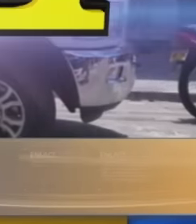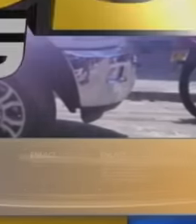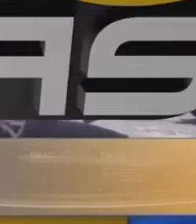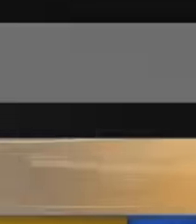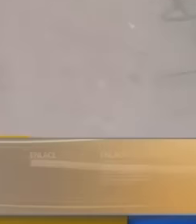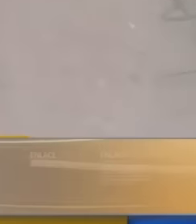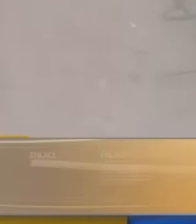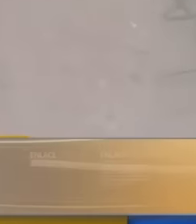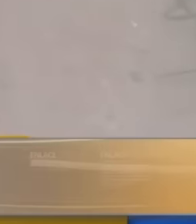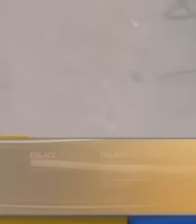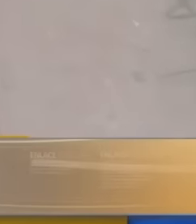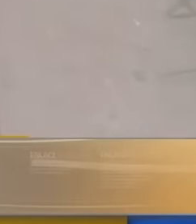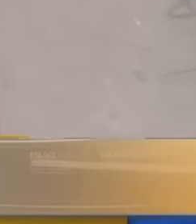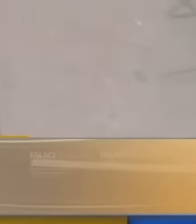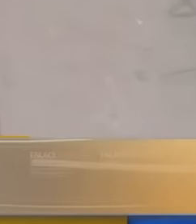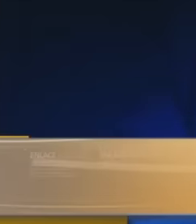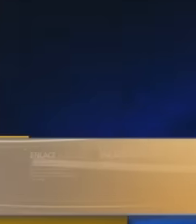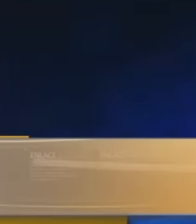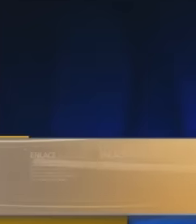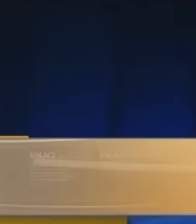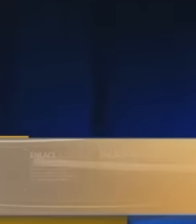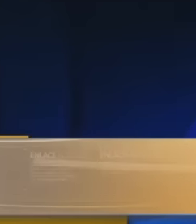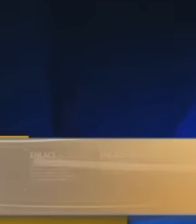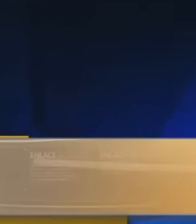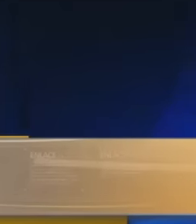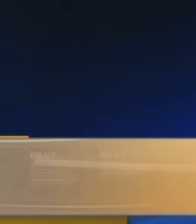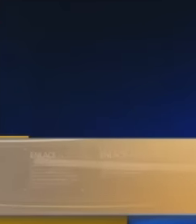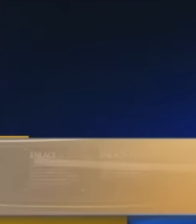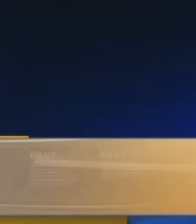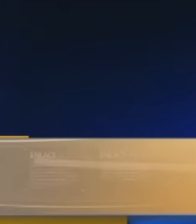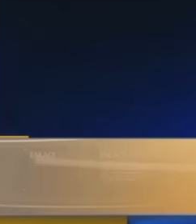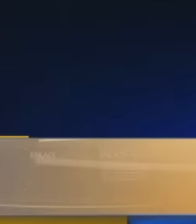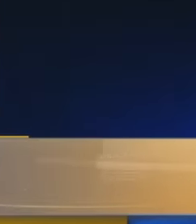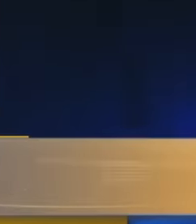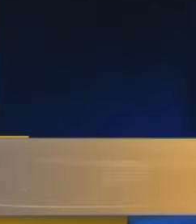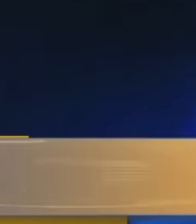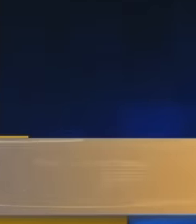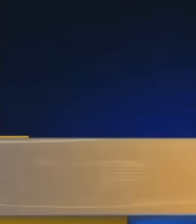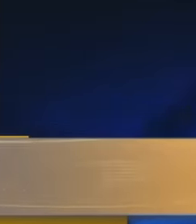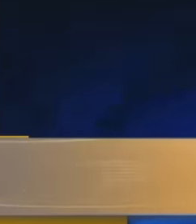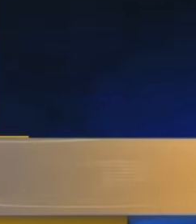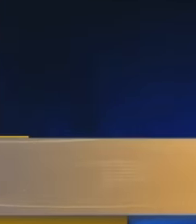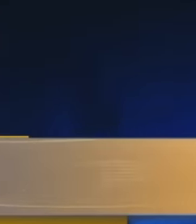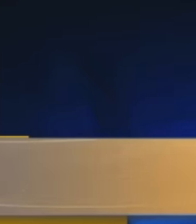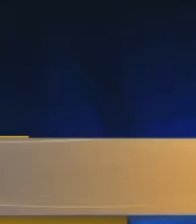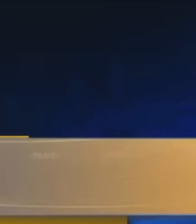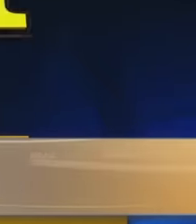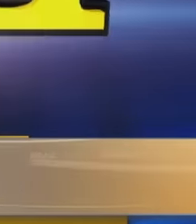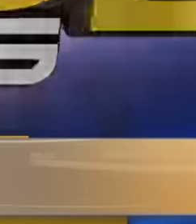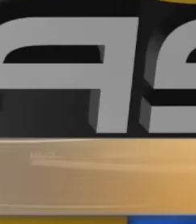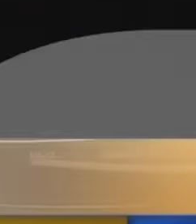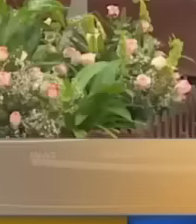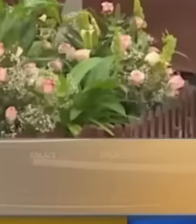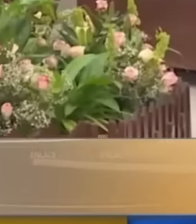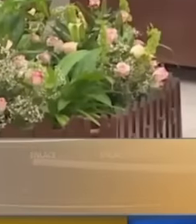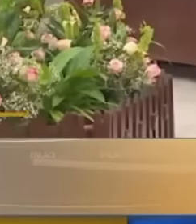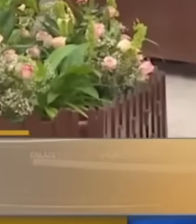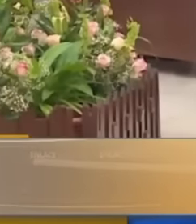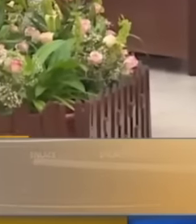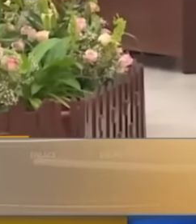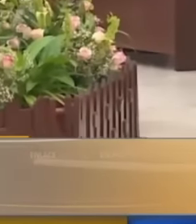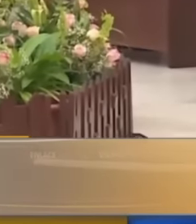pensionado. Alcantarillas destapadas, rufinos y obras inconclusas son las denuncias de hoy en el reportero ciudadano de Enlace Noticias.